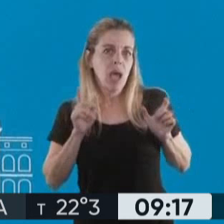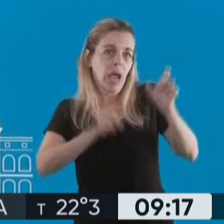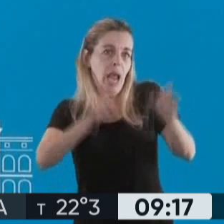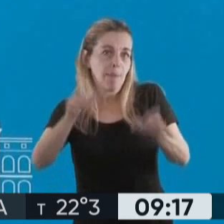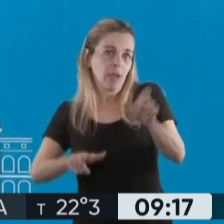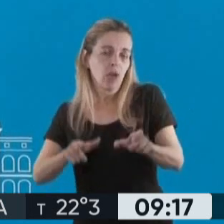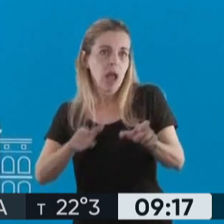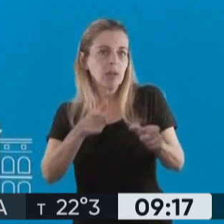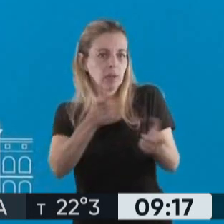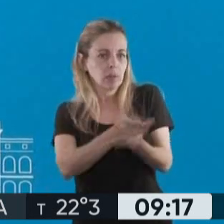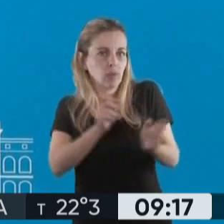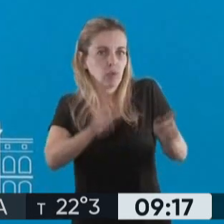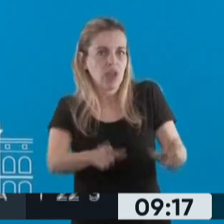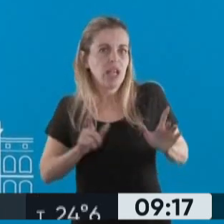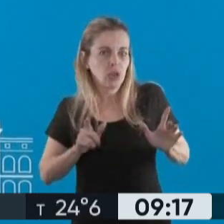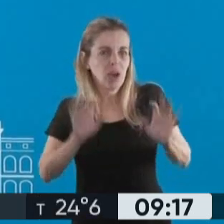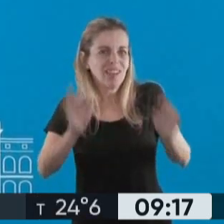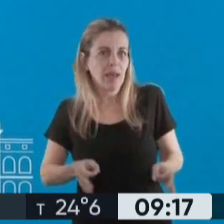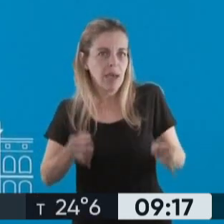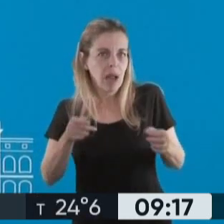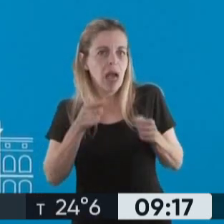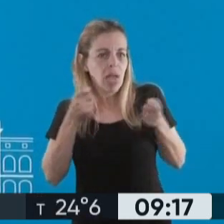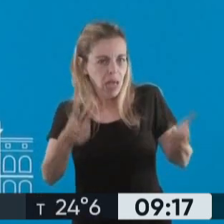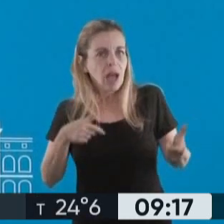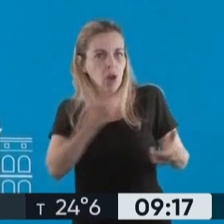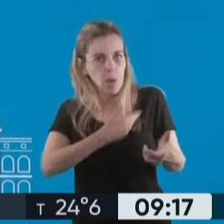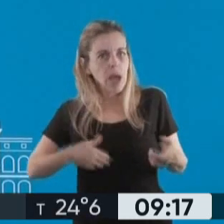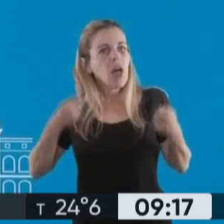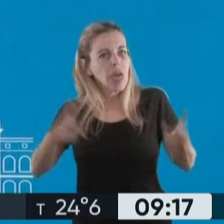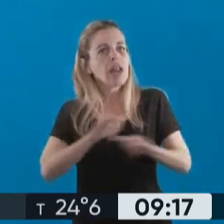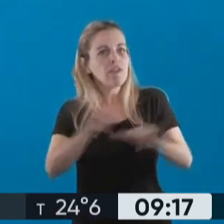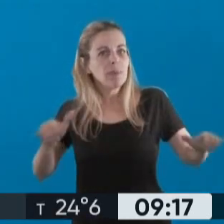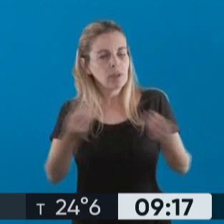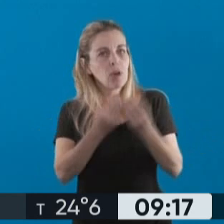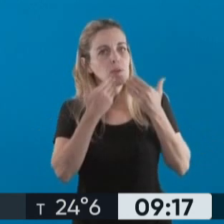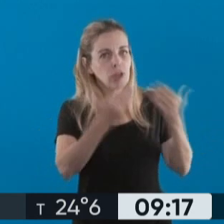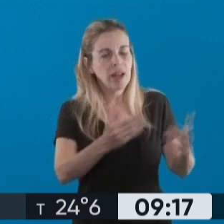población argentina a estar informada de lo que está sucediendo y de sus consecuencias. Muchas gracias.